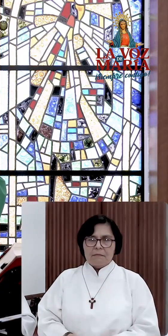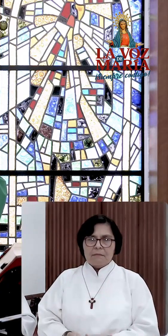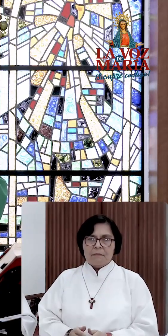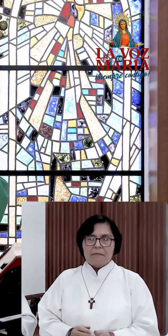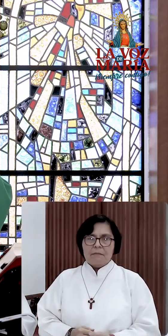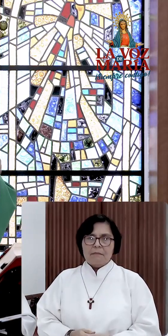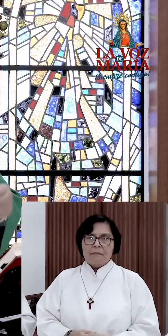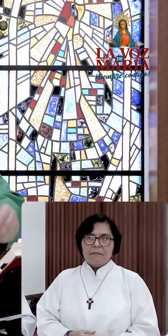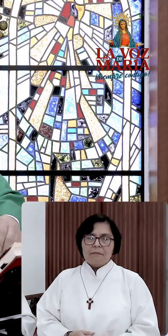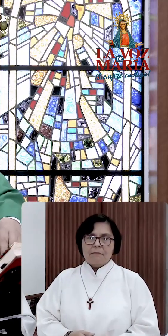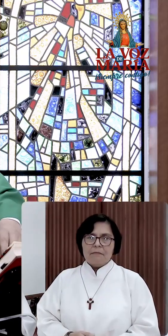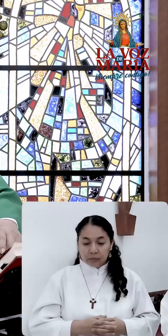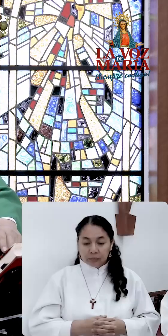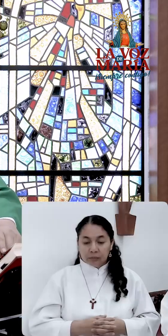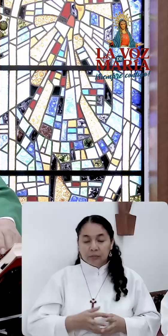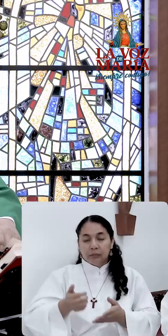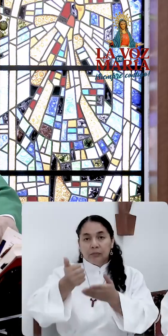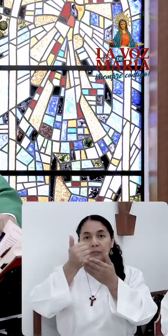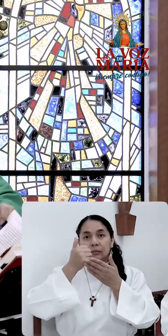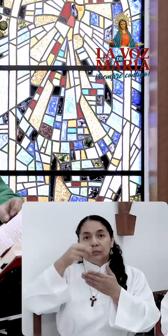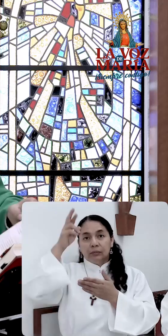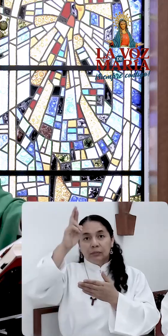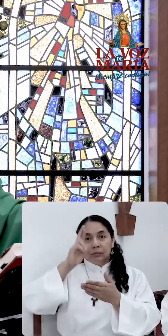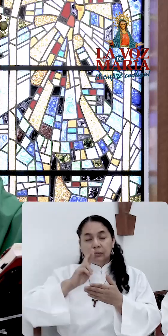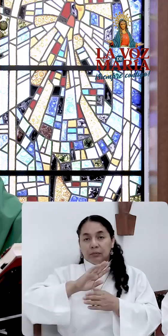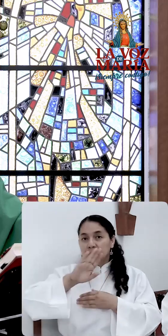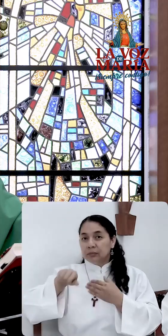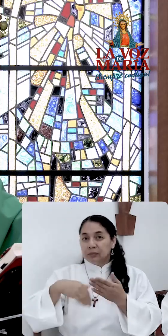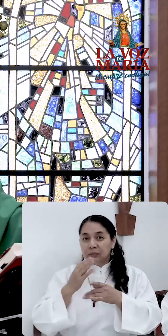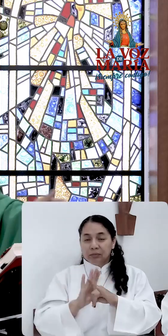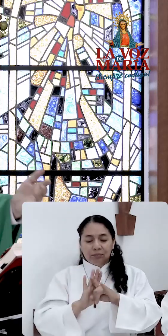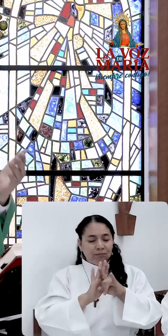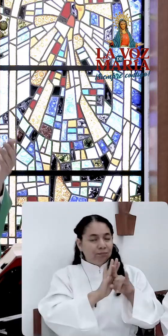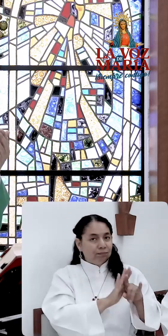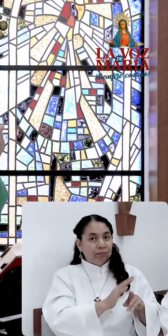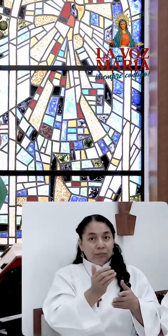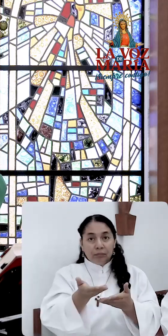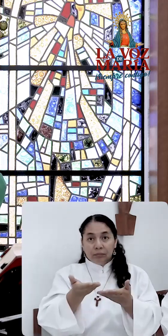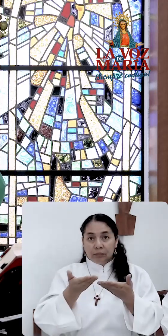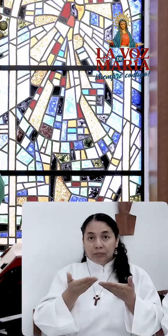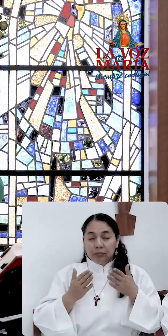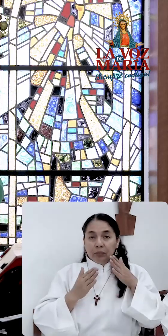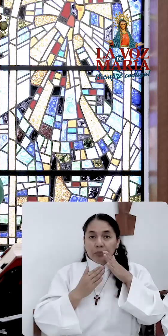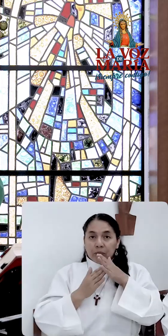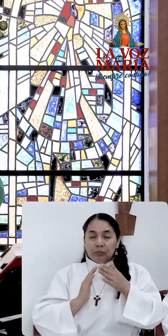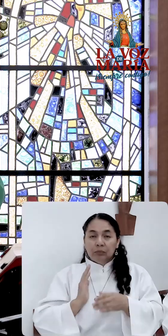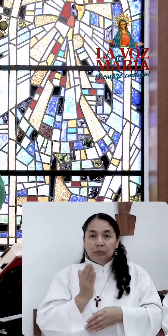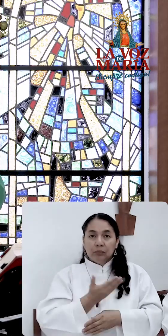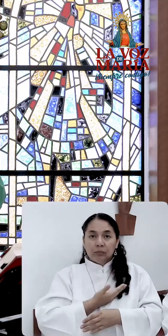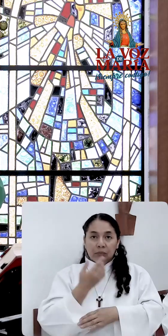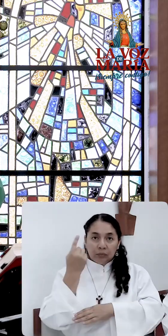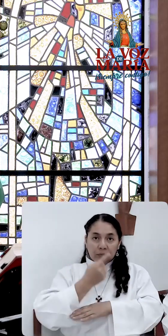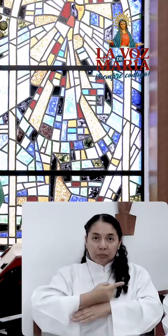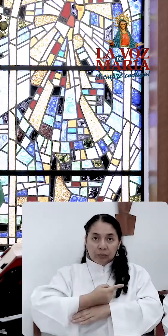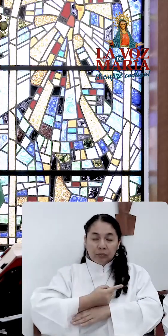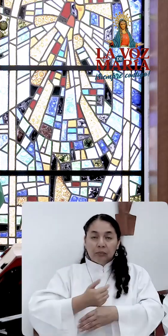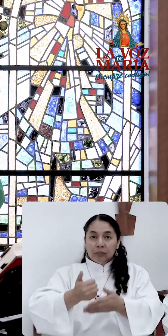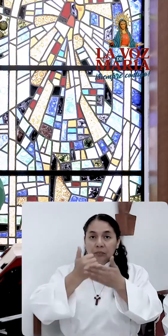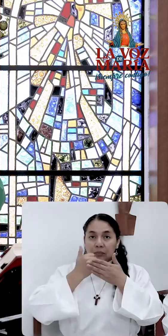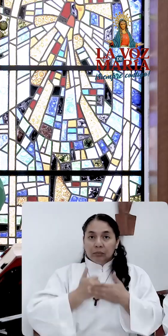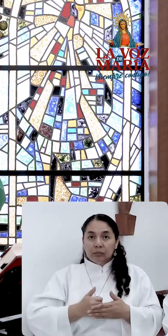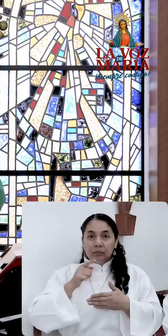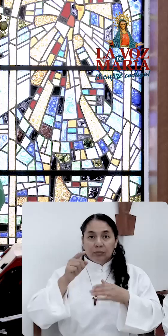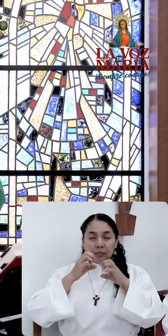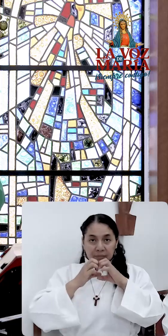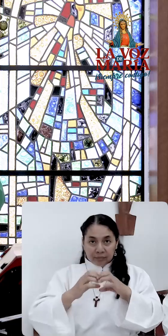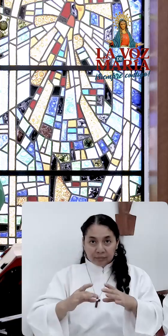mal. Líbranos de todos los males, Señor, y concédenos la paz en nuestros días, para que, ayudados